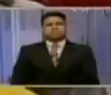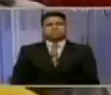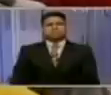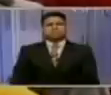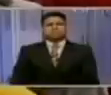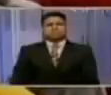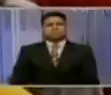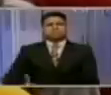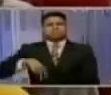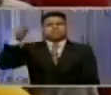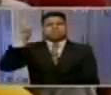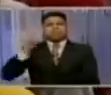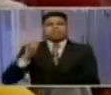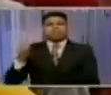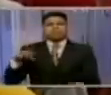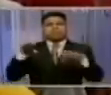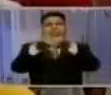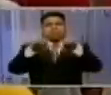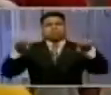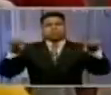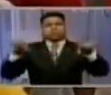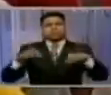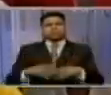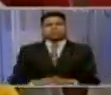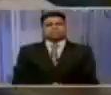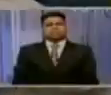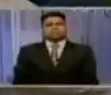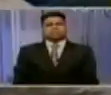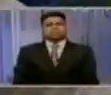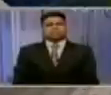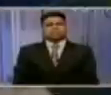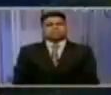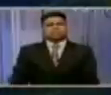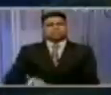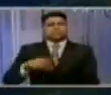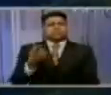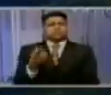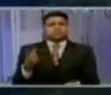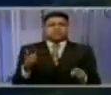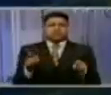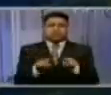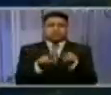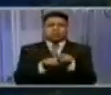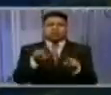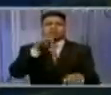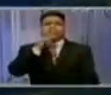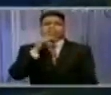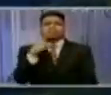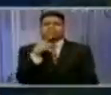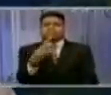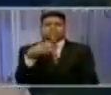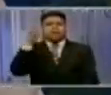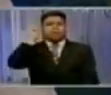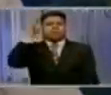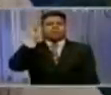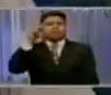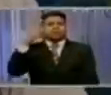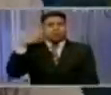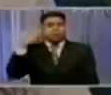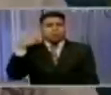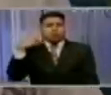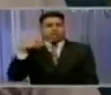La Venezuela de la educación, como me decía el profesor Jackson, es la Venezuela del